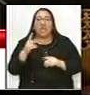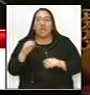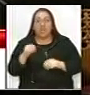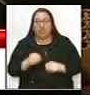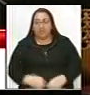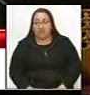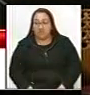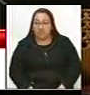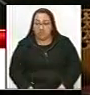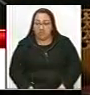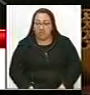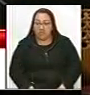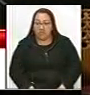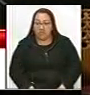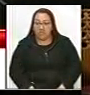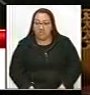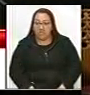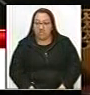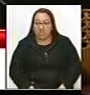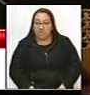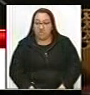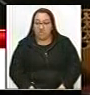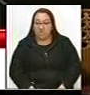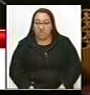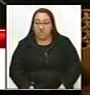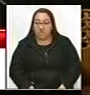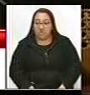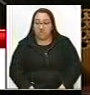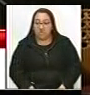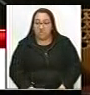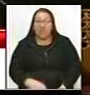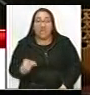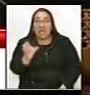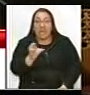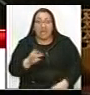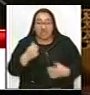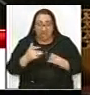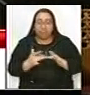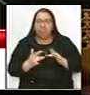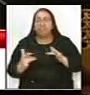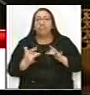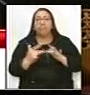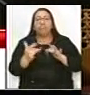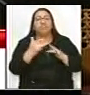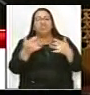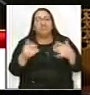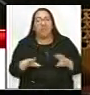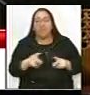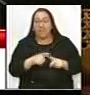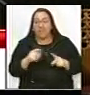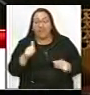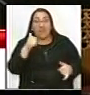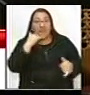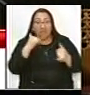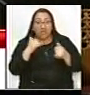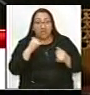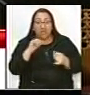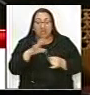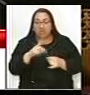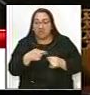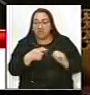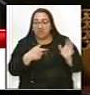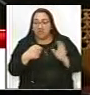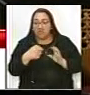de fibra óptica de autopistas digitales de carreteras digitales es decir telefónica 5 mil